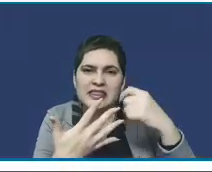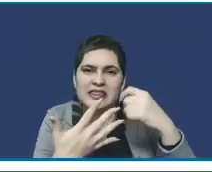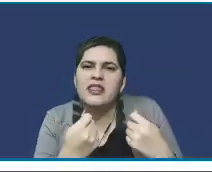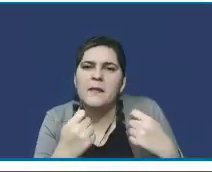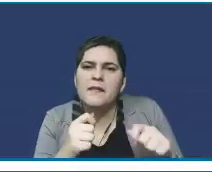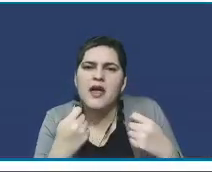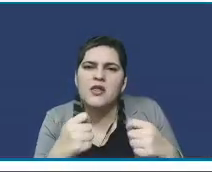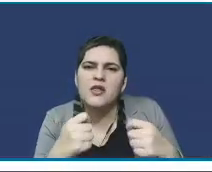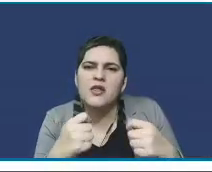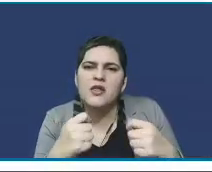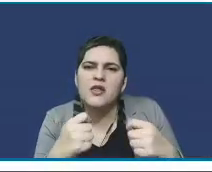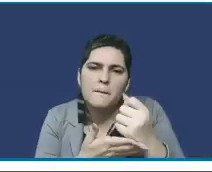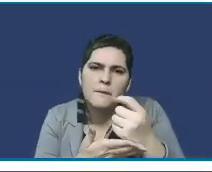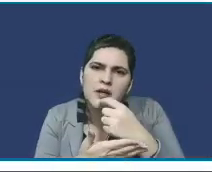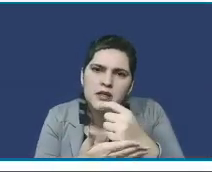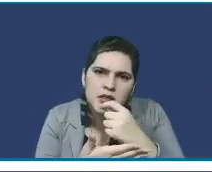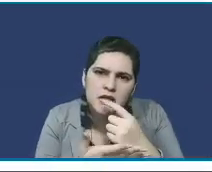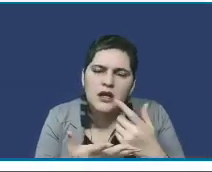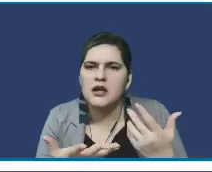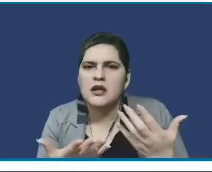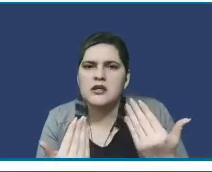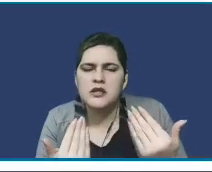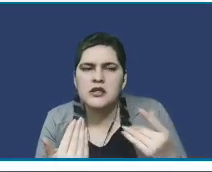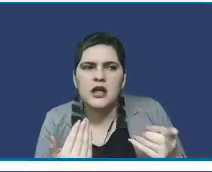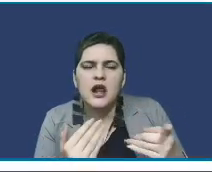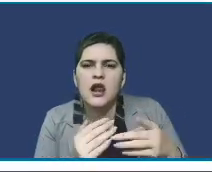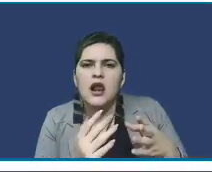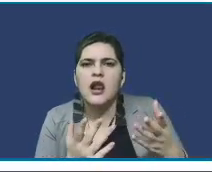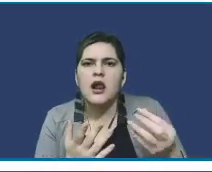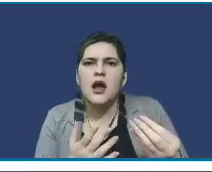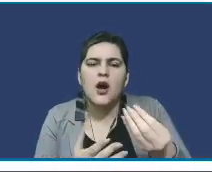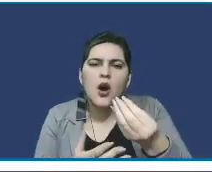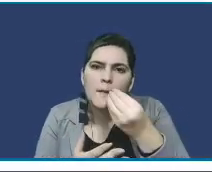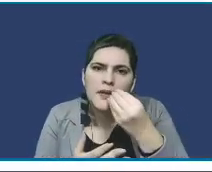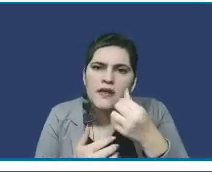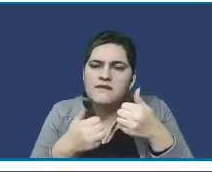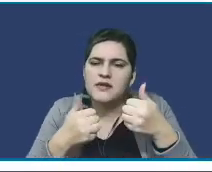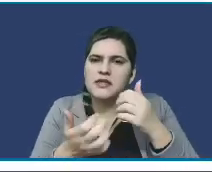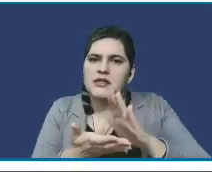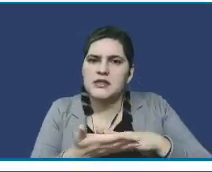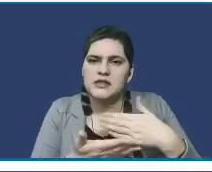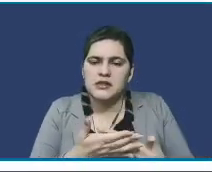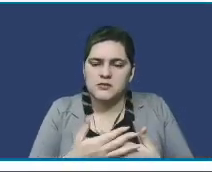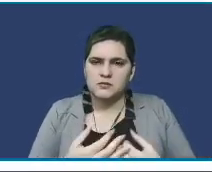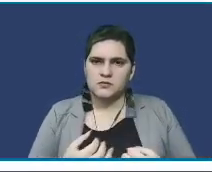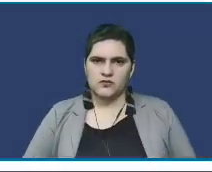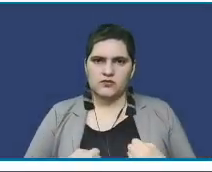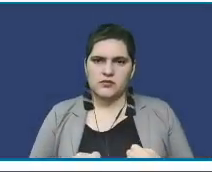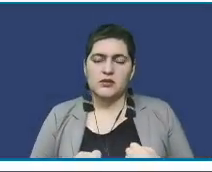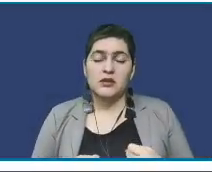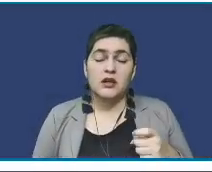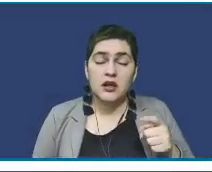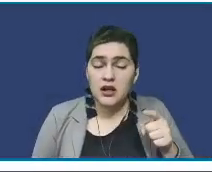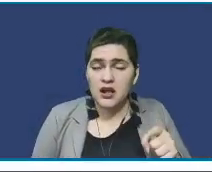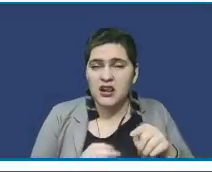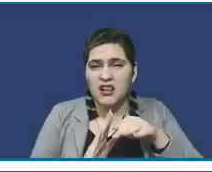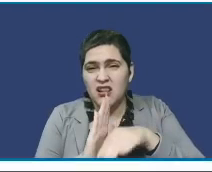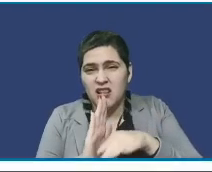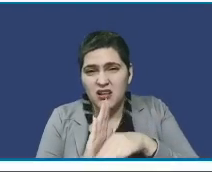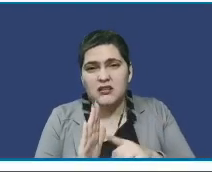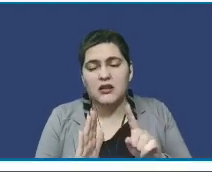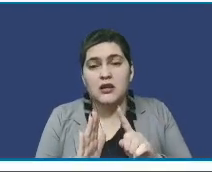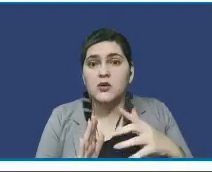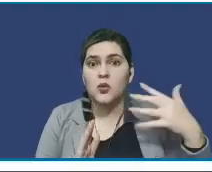producido deficiencias nutricionales. Y eso muchas veces es igual o más importante que tratar